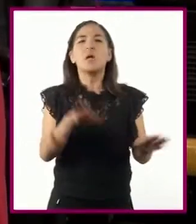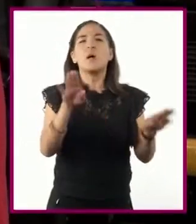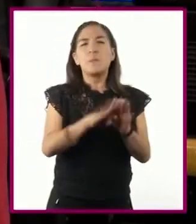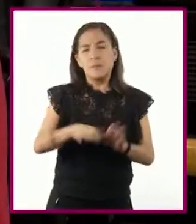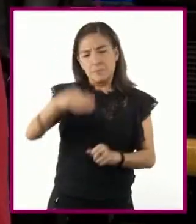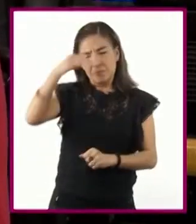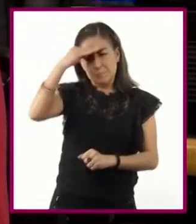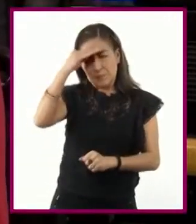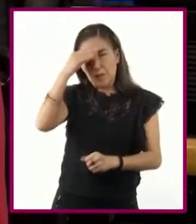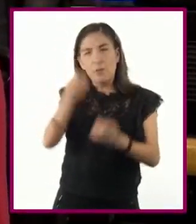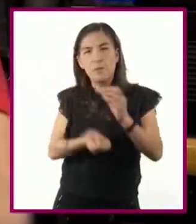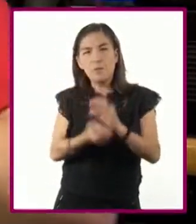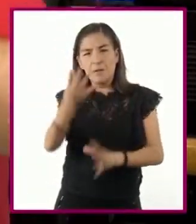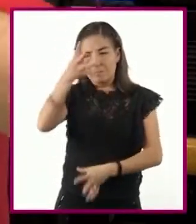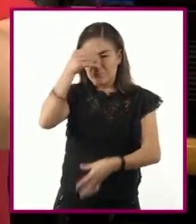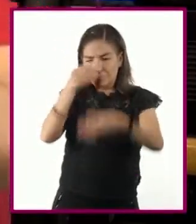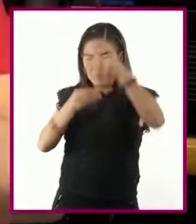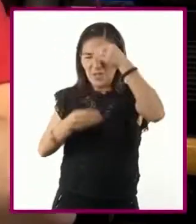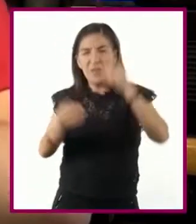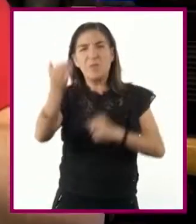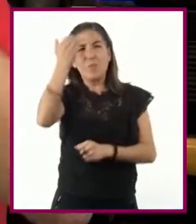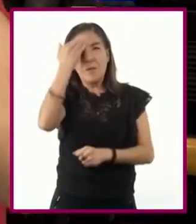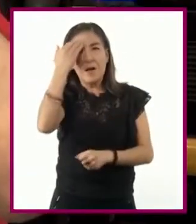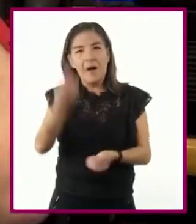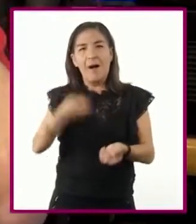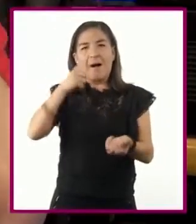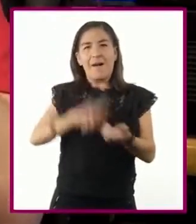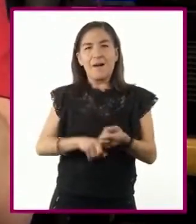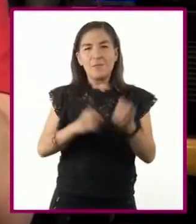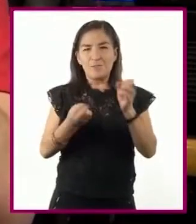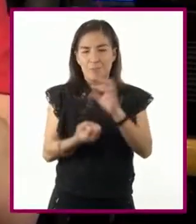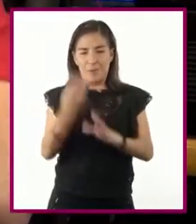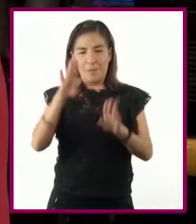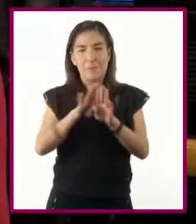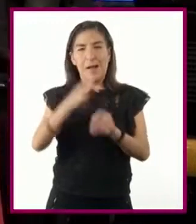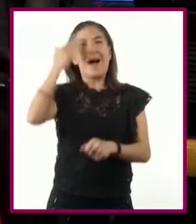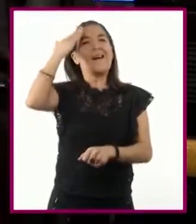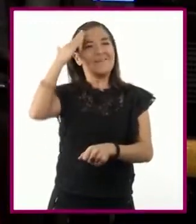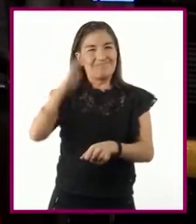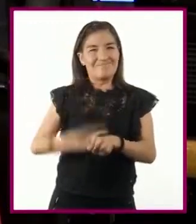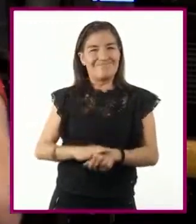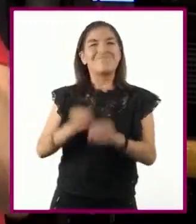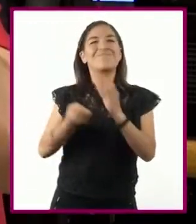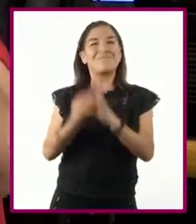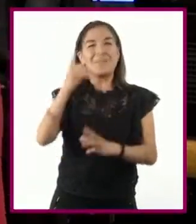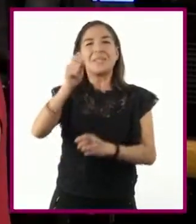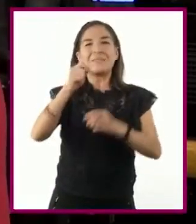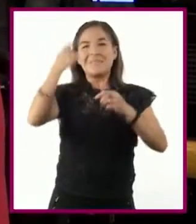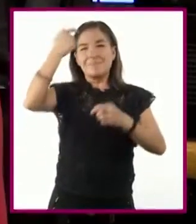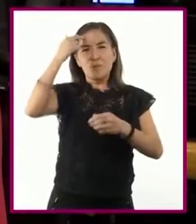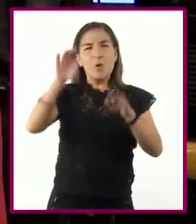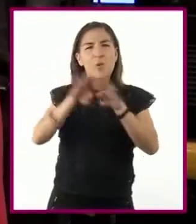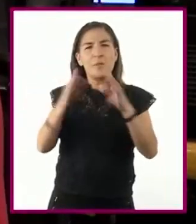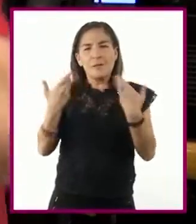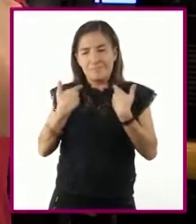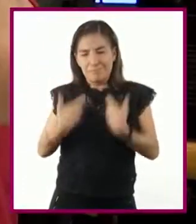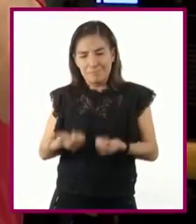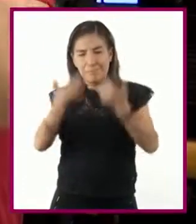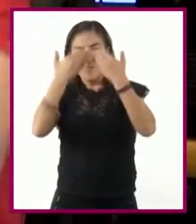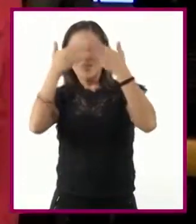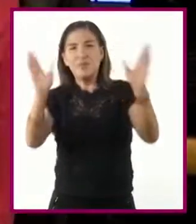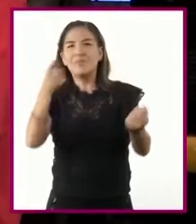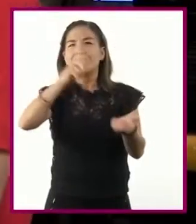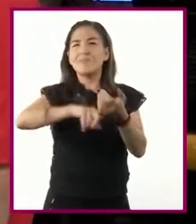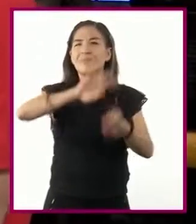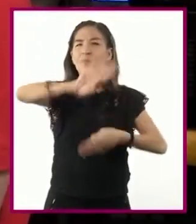asimila los nuevos conocimientos y los integra a su biblioteca mental. De esta forma amplía su comprensión del